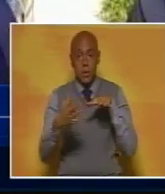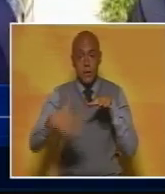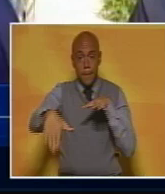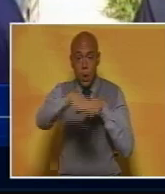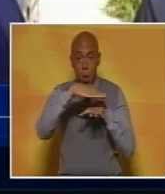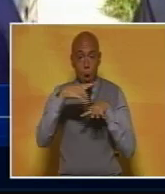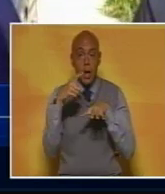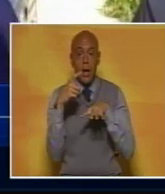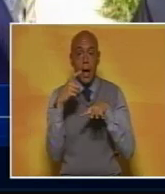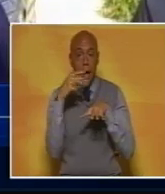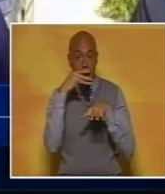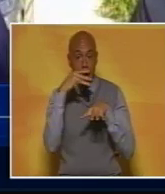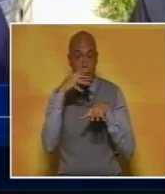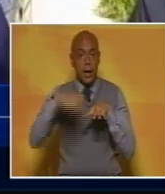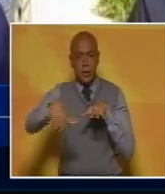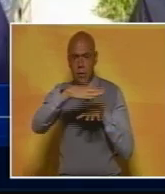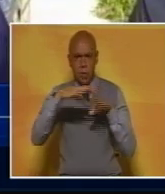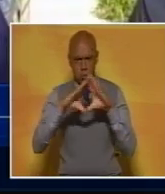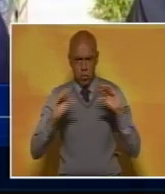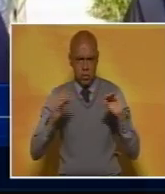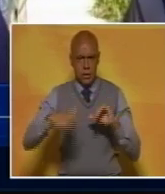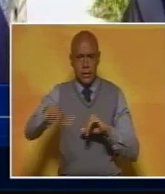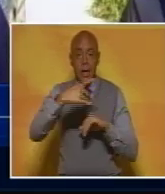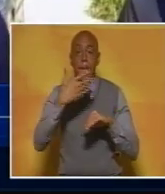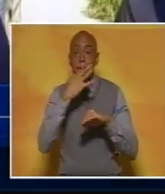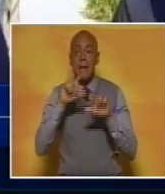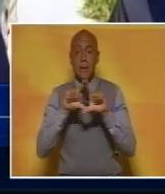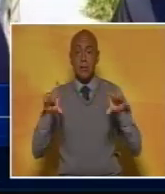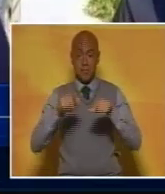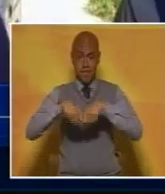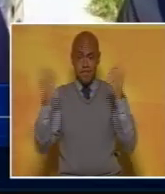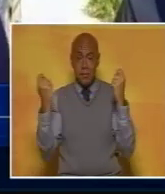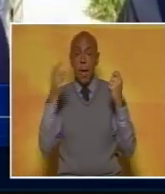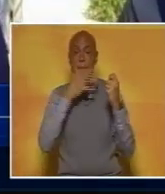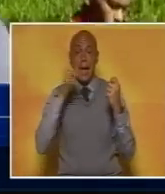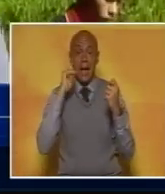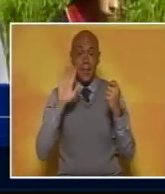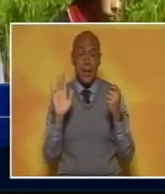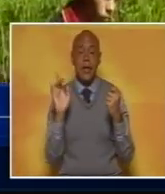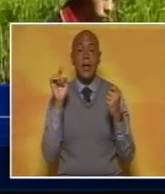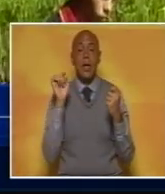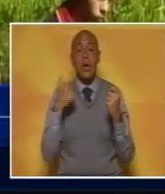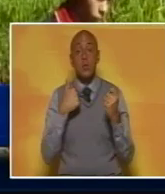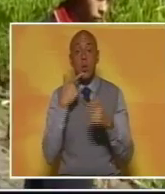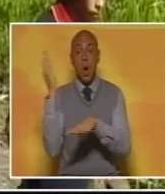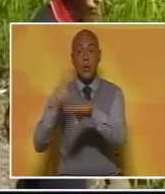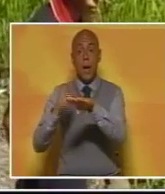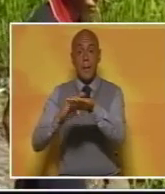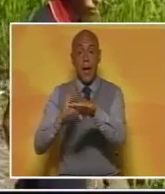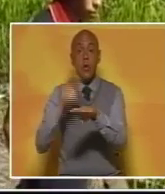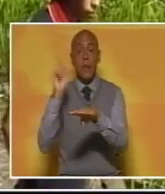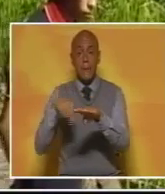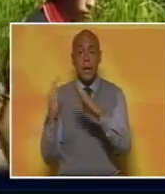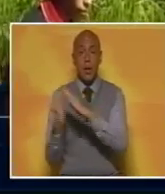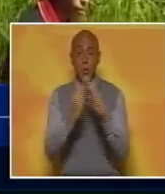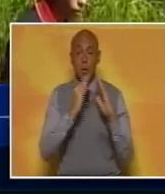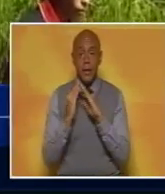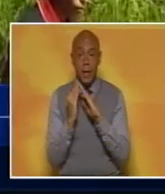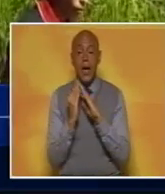y parte de Tinaco. Un problema con el tubo matriz está afectando el suministro de agua. Hago un llamado a la